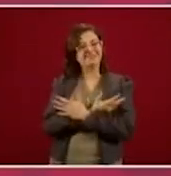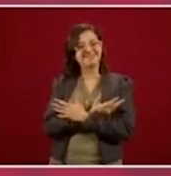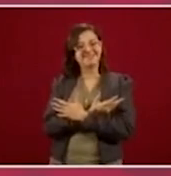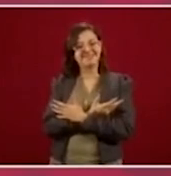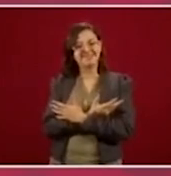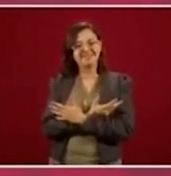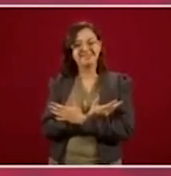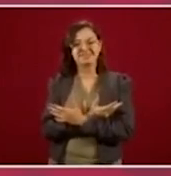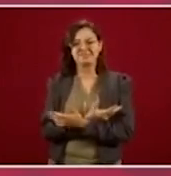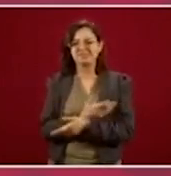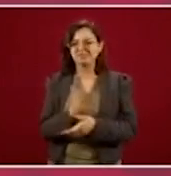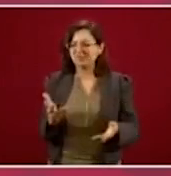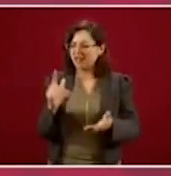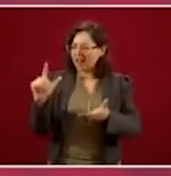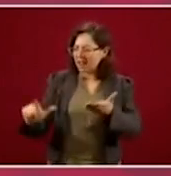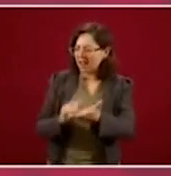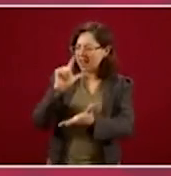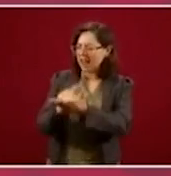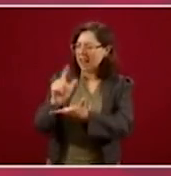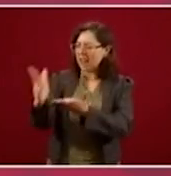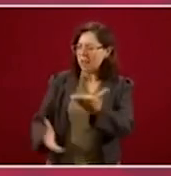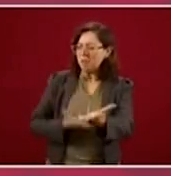había una ley